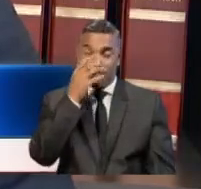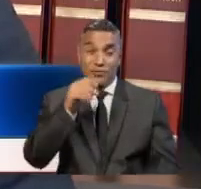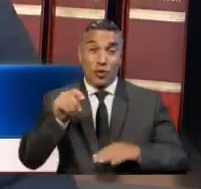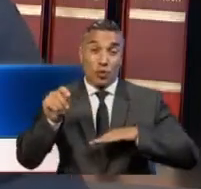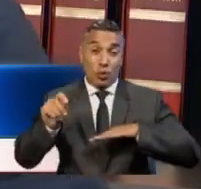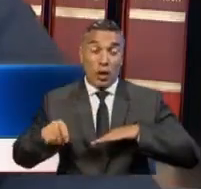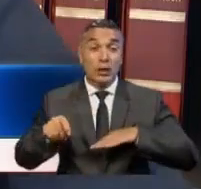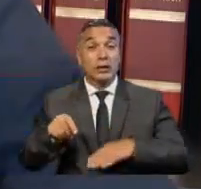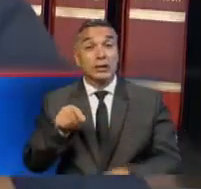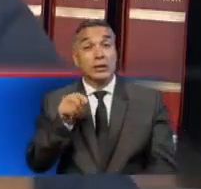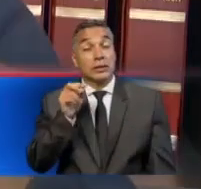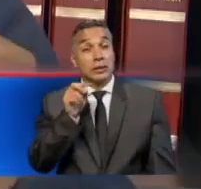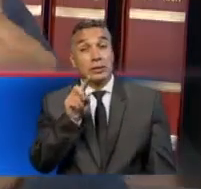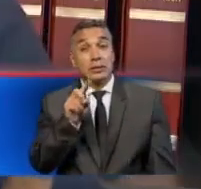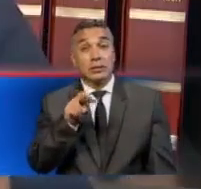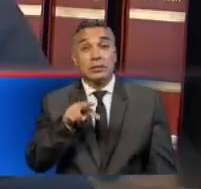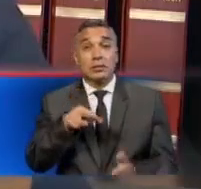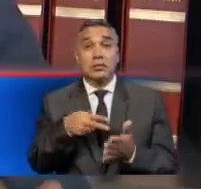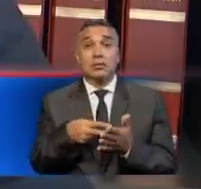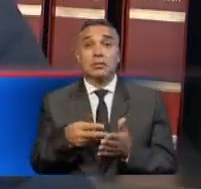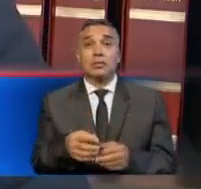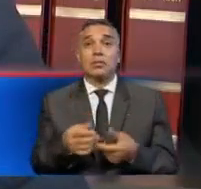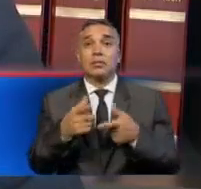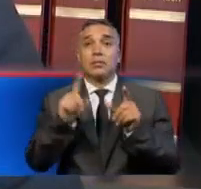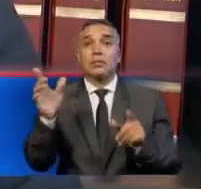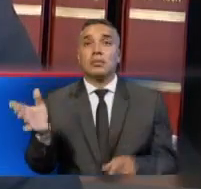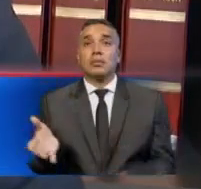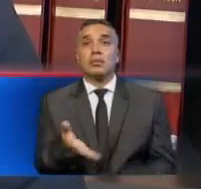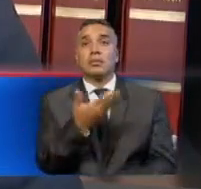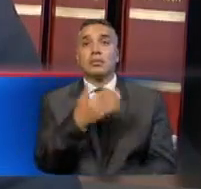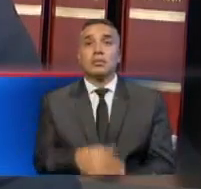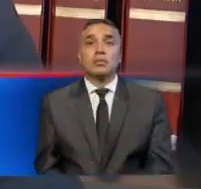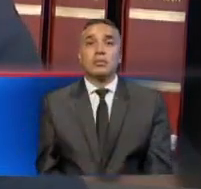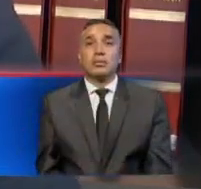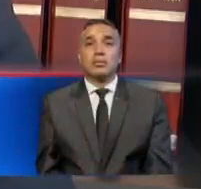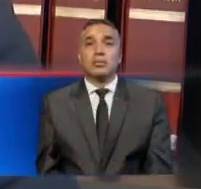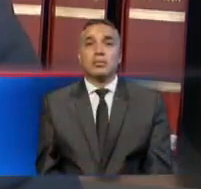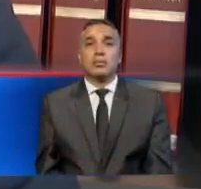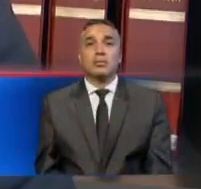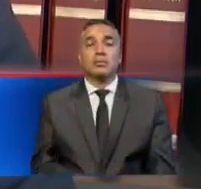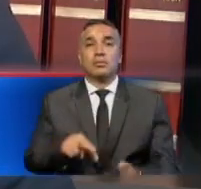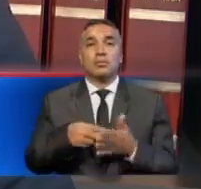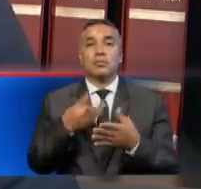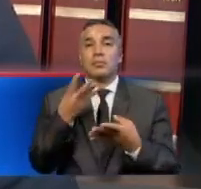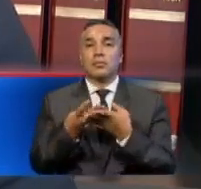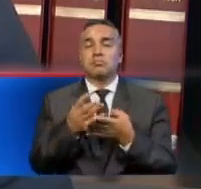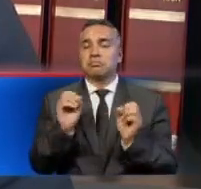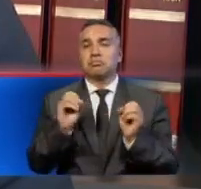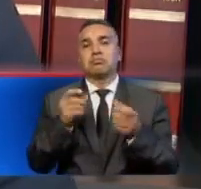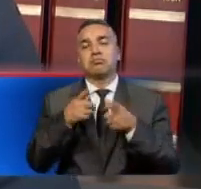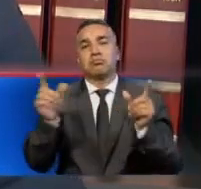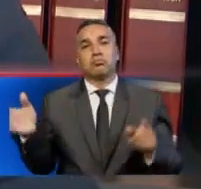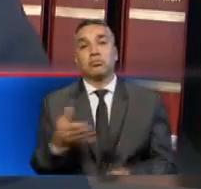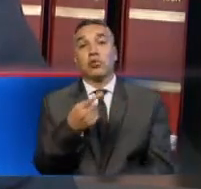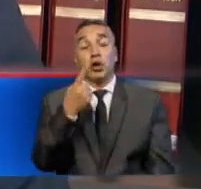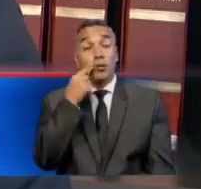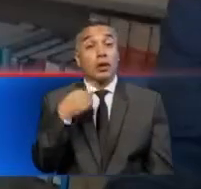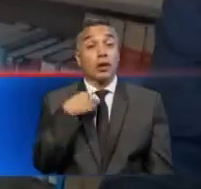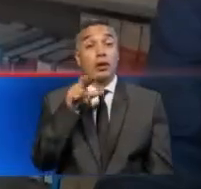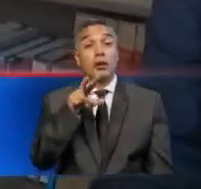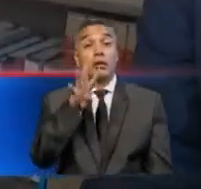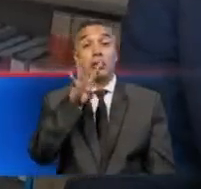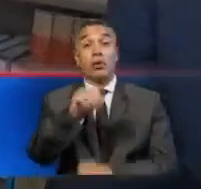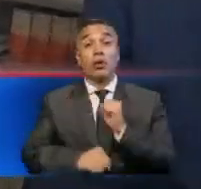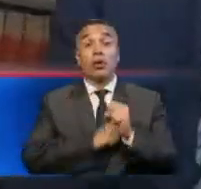los jueces le dieron la libertad y lo dejaron, le revocaron la prisión preventiva. Y el agresor de 34